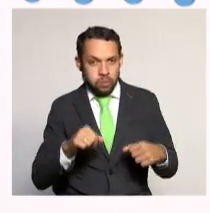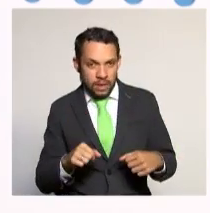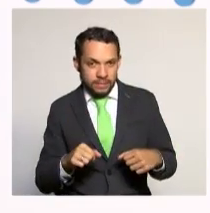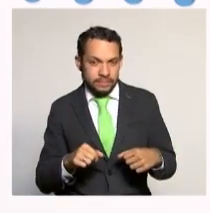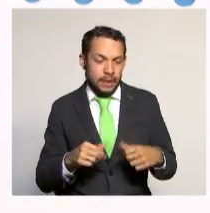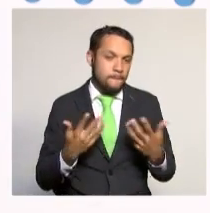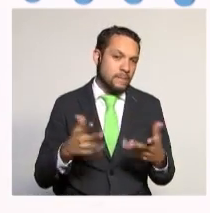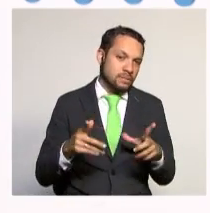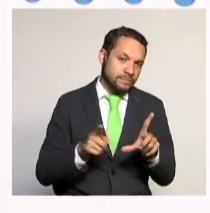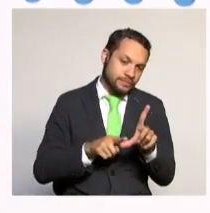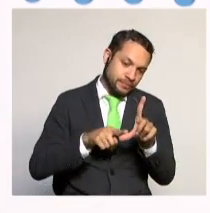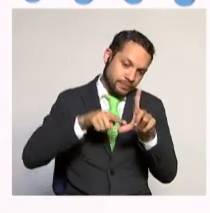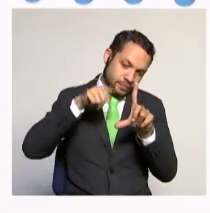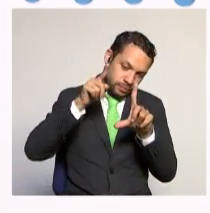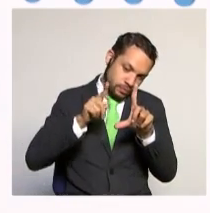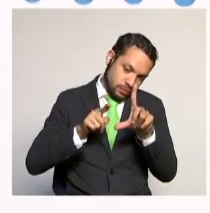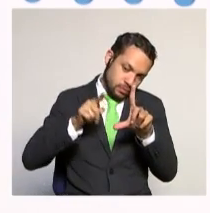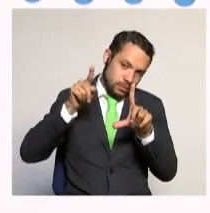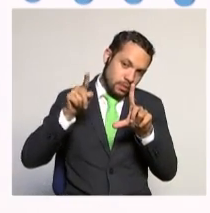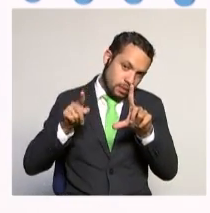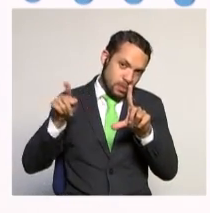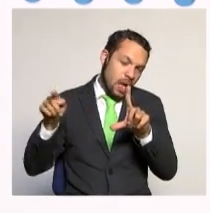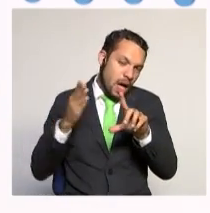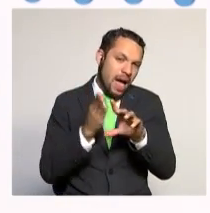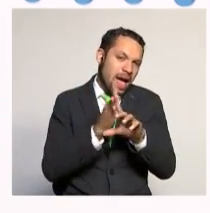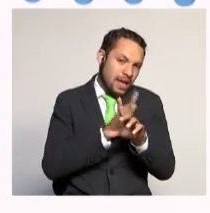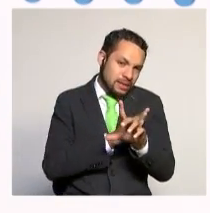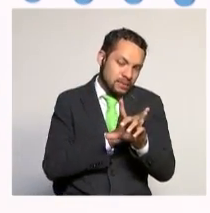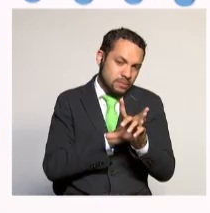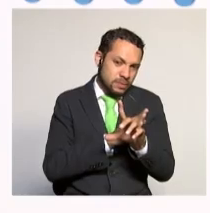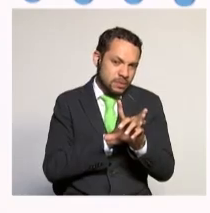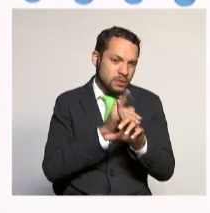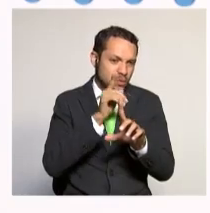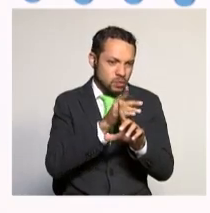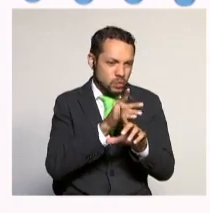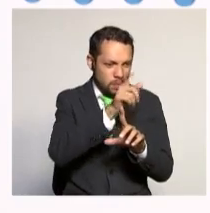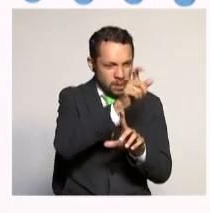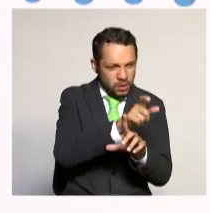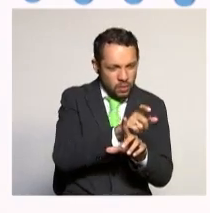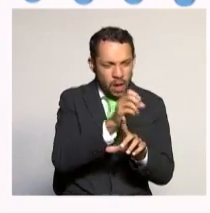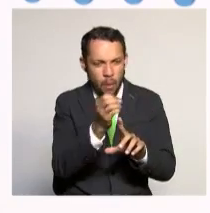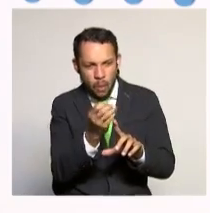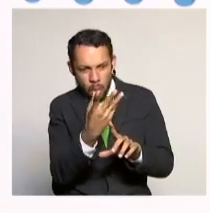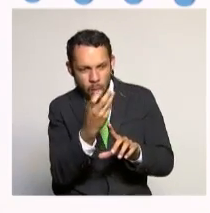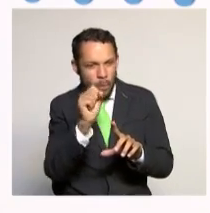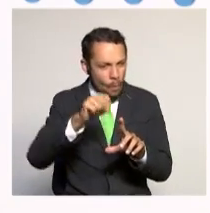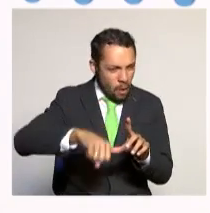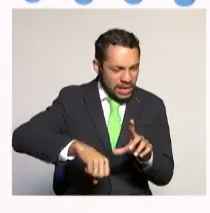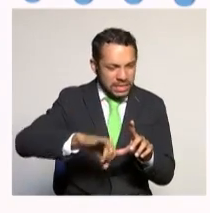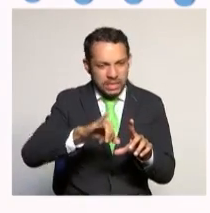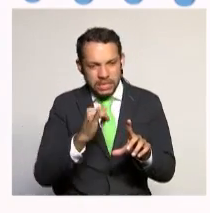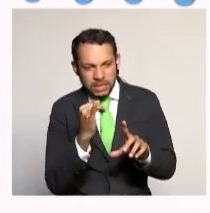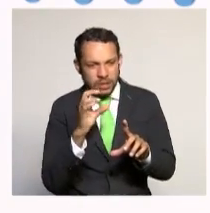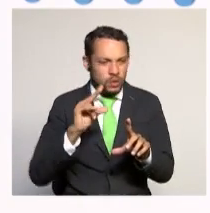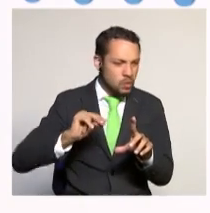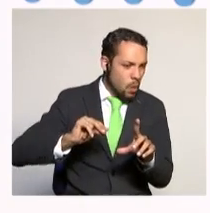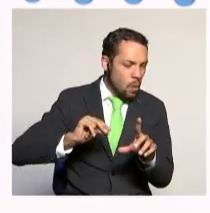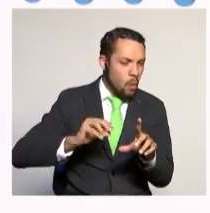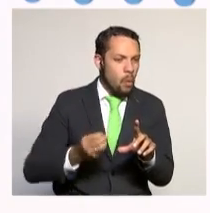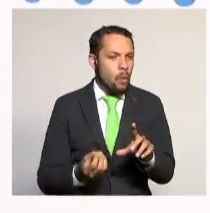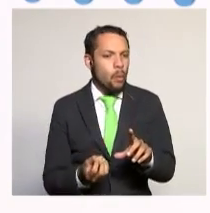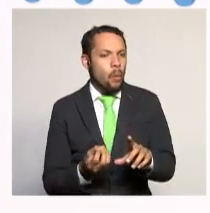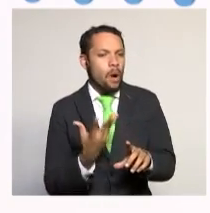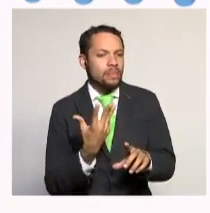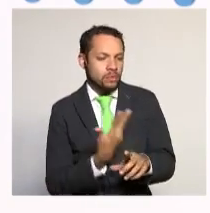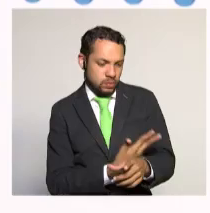una hipótesis mía, no sé si ya alguien lo hizo, se pudiera medir la concentración hemática, o sea, en sangre, de beta amiloide, porque el